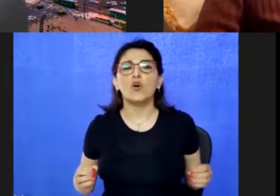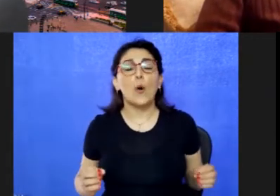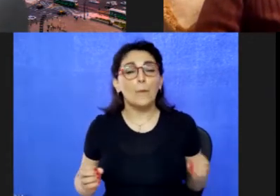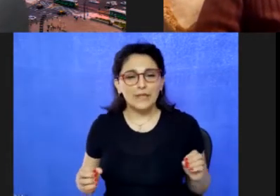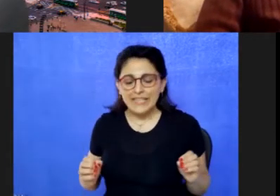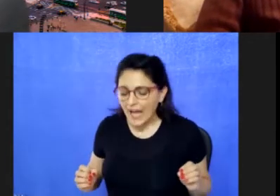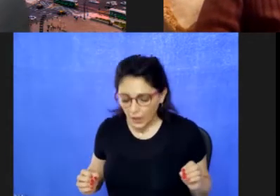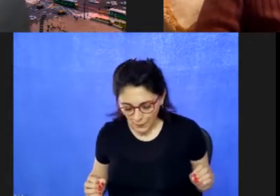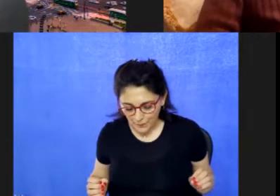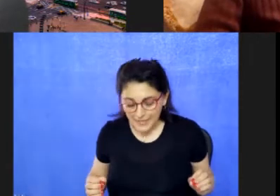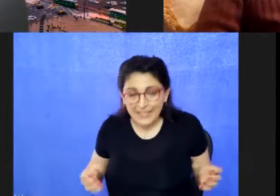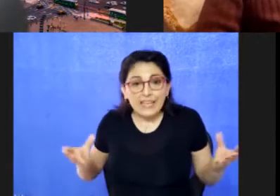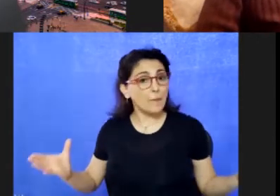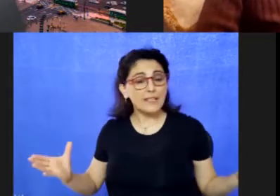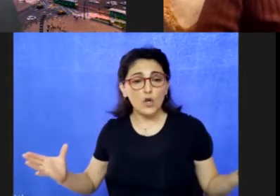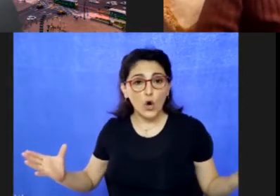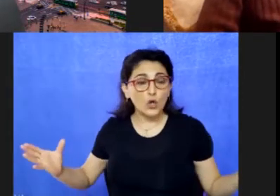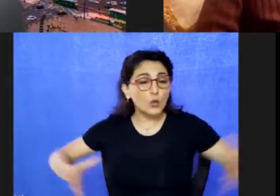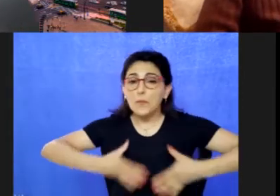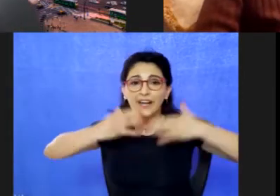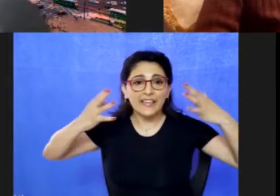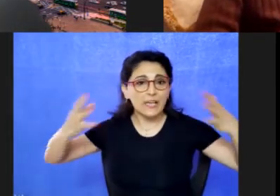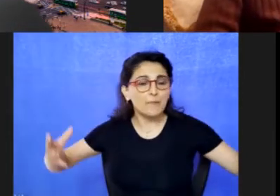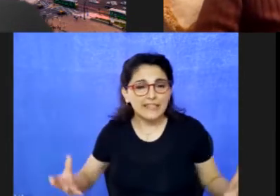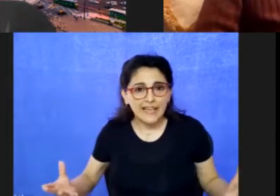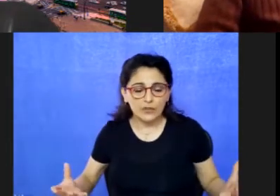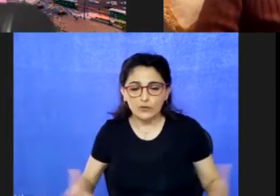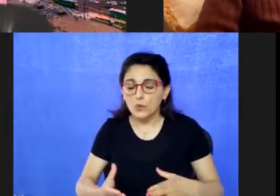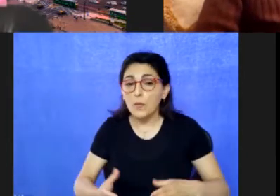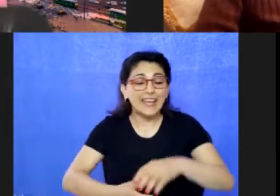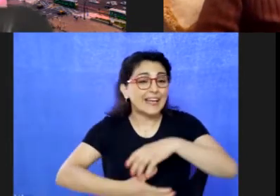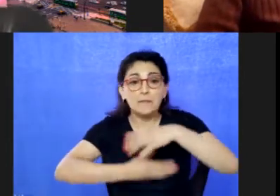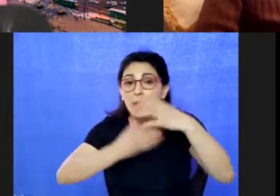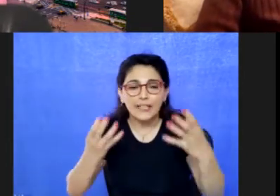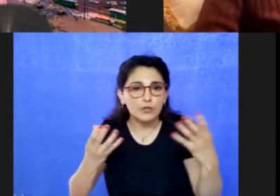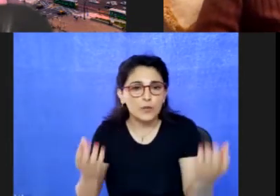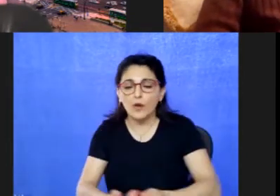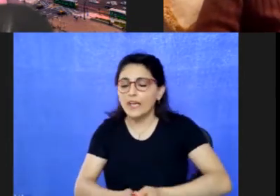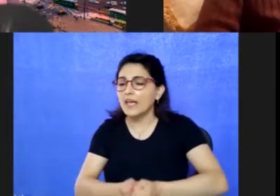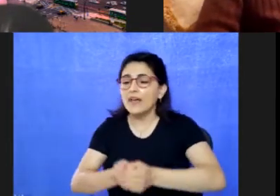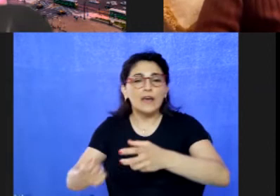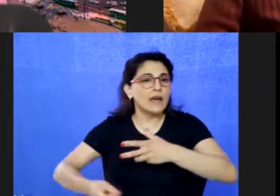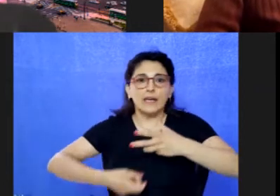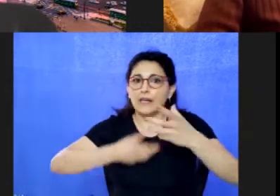puso complicado, ¿qué pasó? Tuvimos que reinventarnos, tuvimos que armar, tuvimos